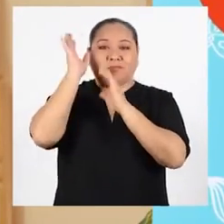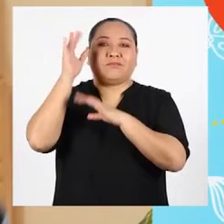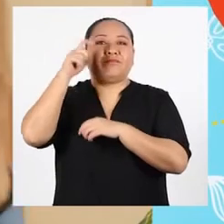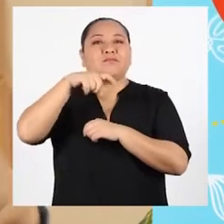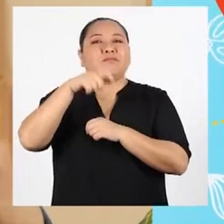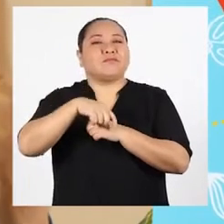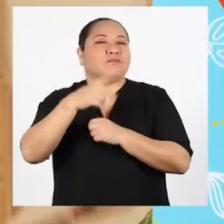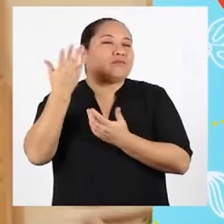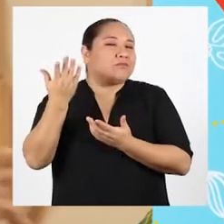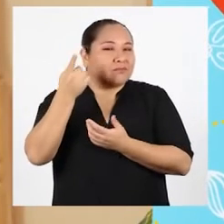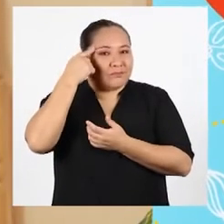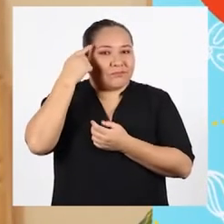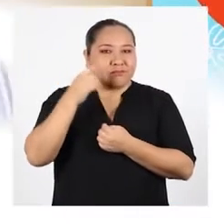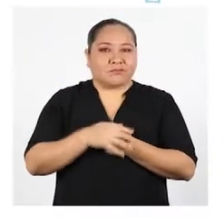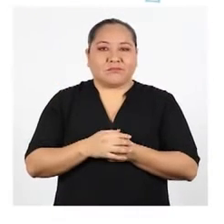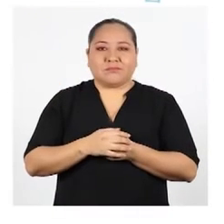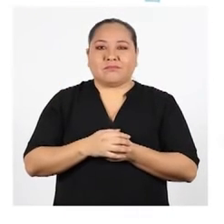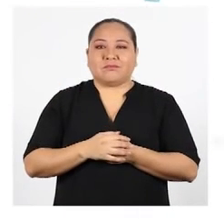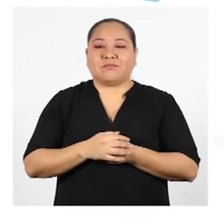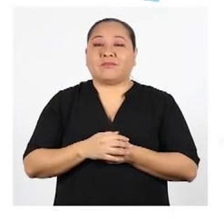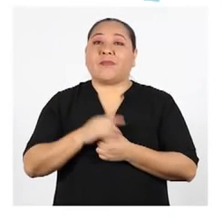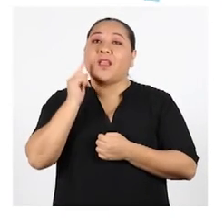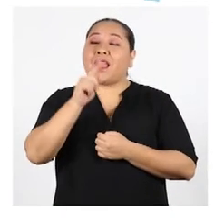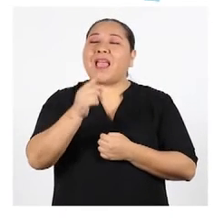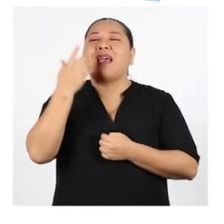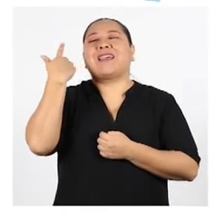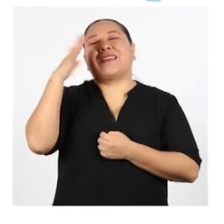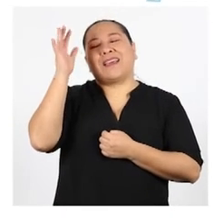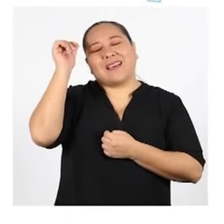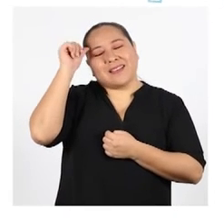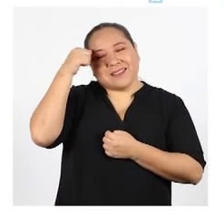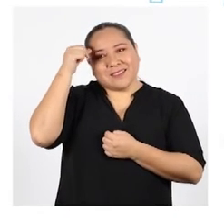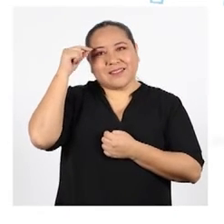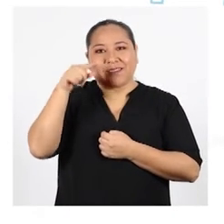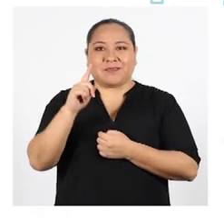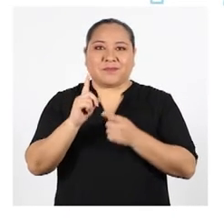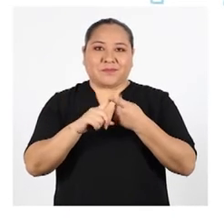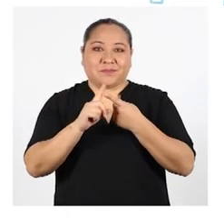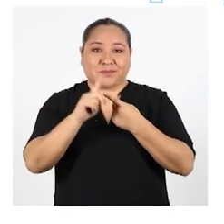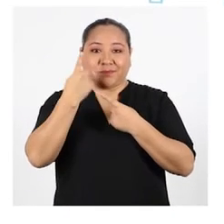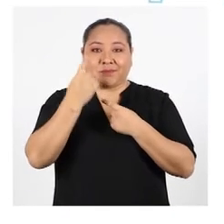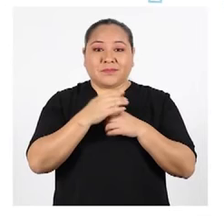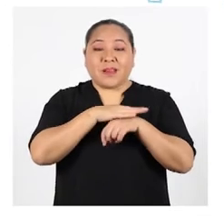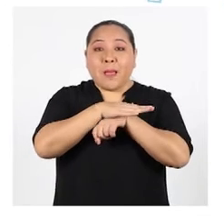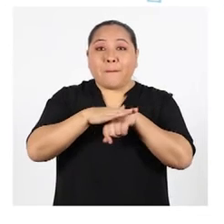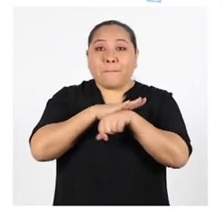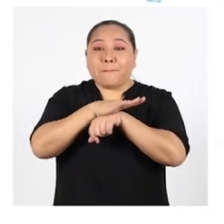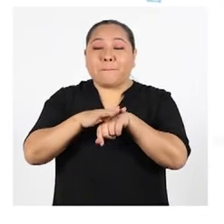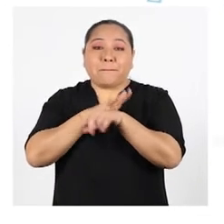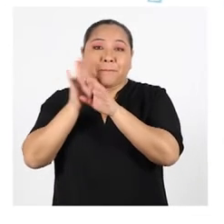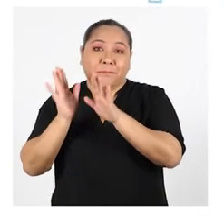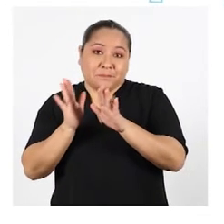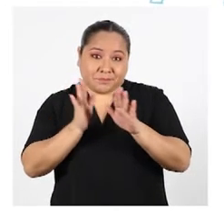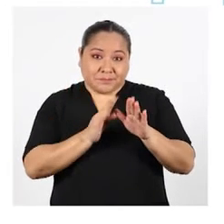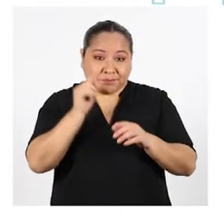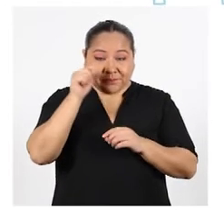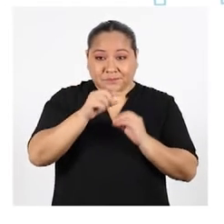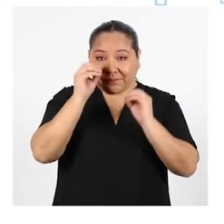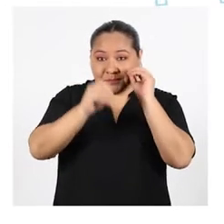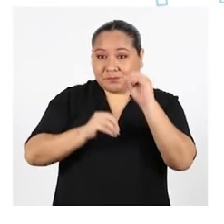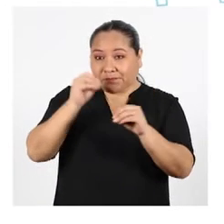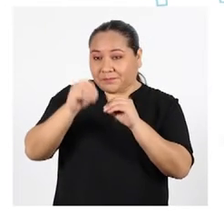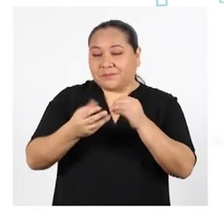un discurso hay que tener en cuenta. ¡Ajá! Ya lo recuerdo. Primero, la planificación, en la